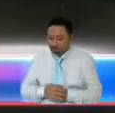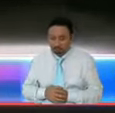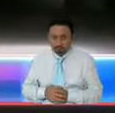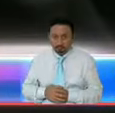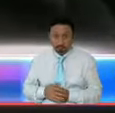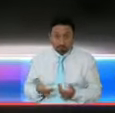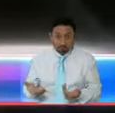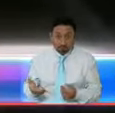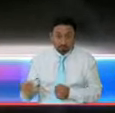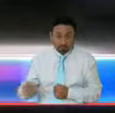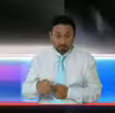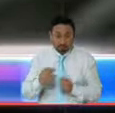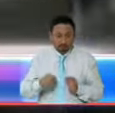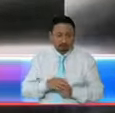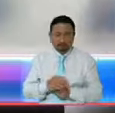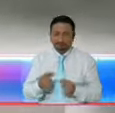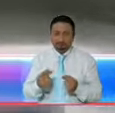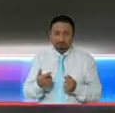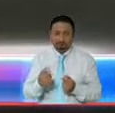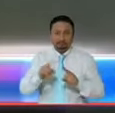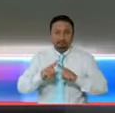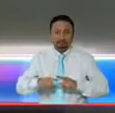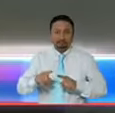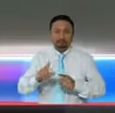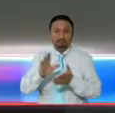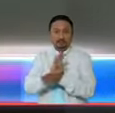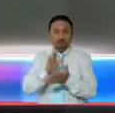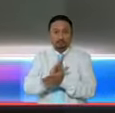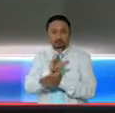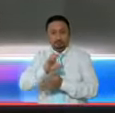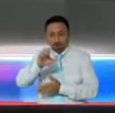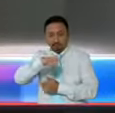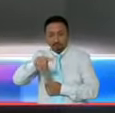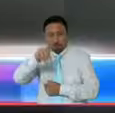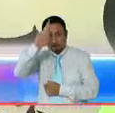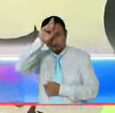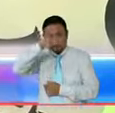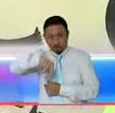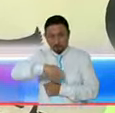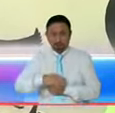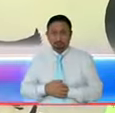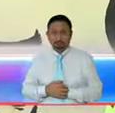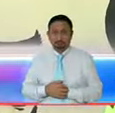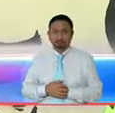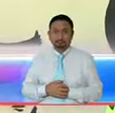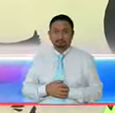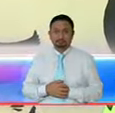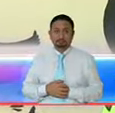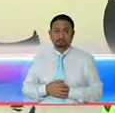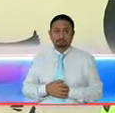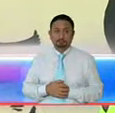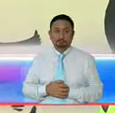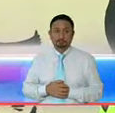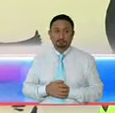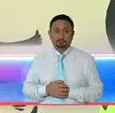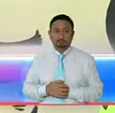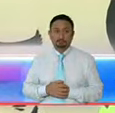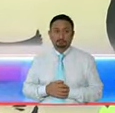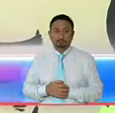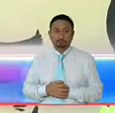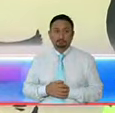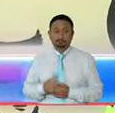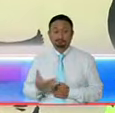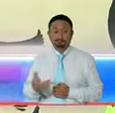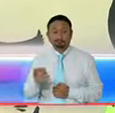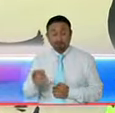habría permitido conseguir mercado en diferentes centros educativos del cantón Rumiñahui. Ese es el punto más